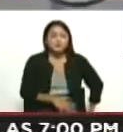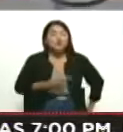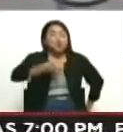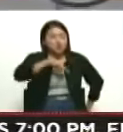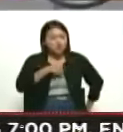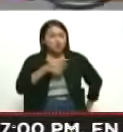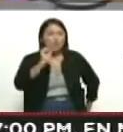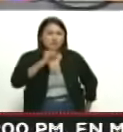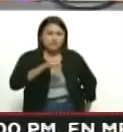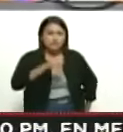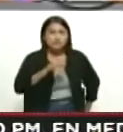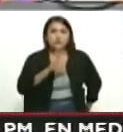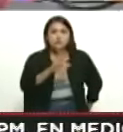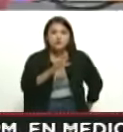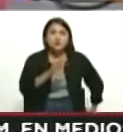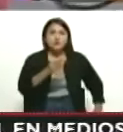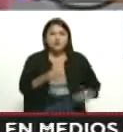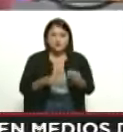hecho.